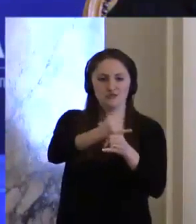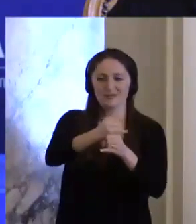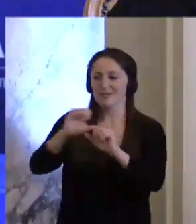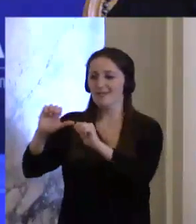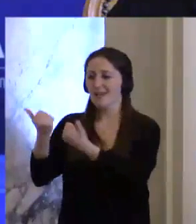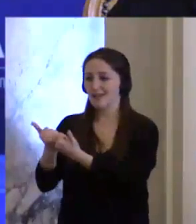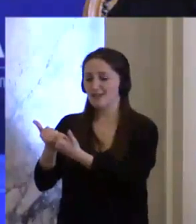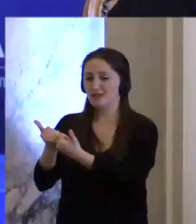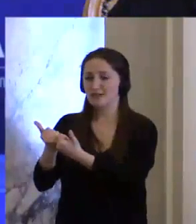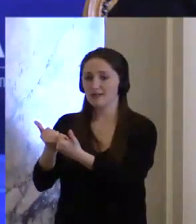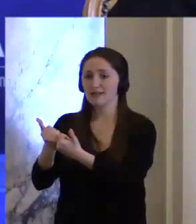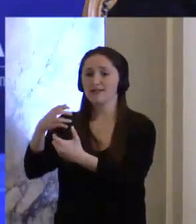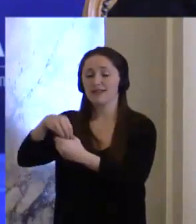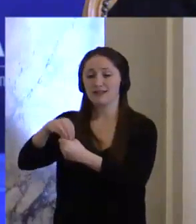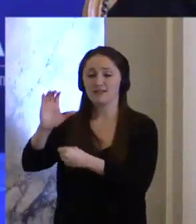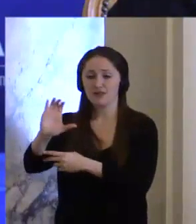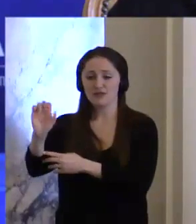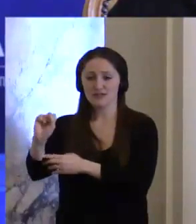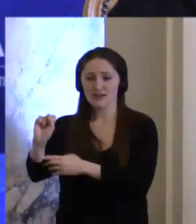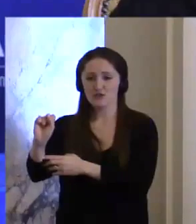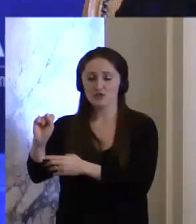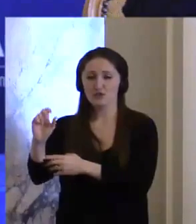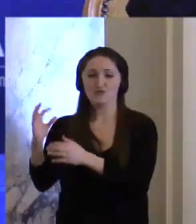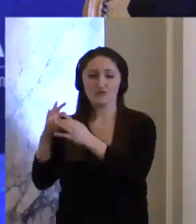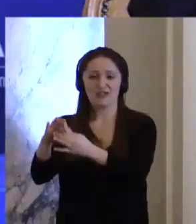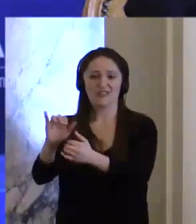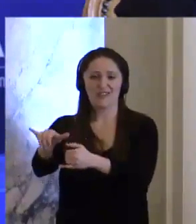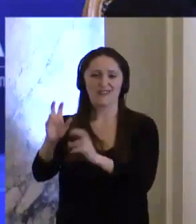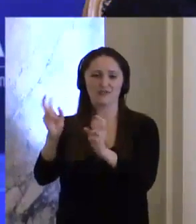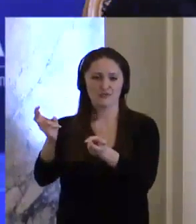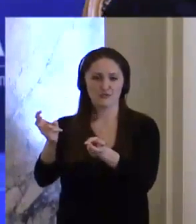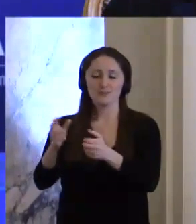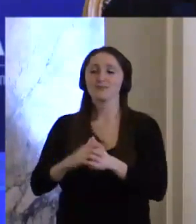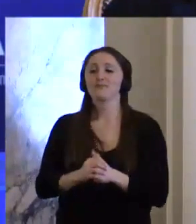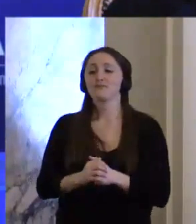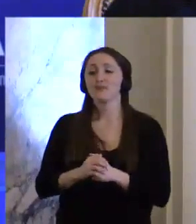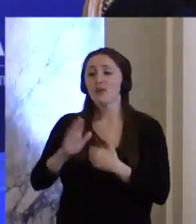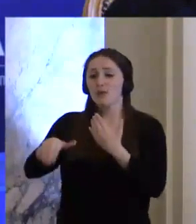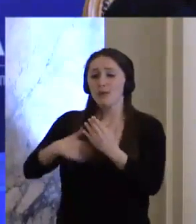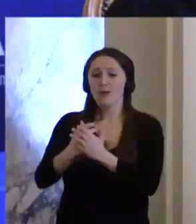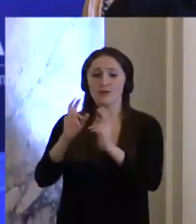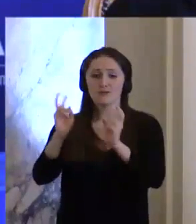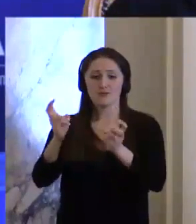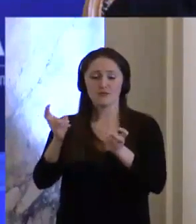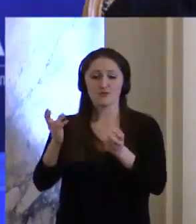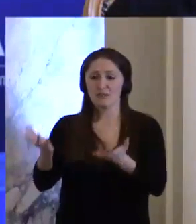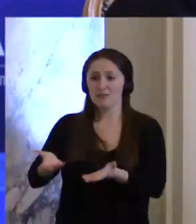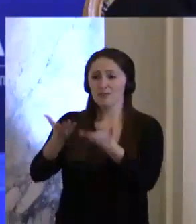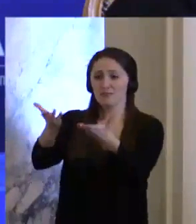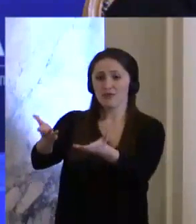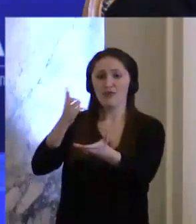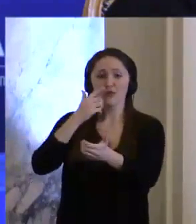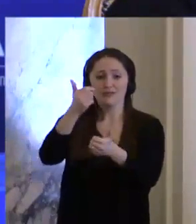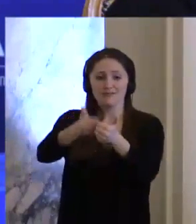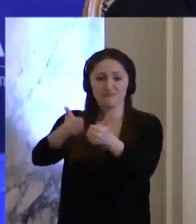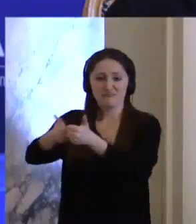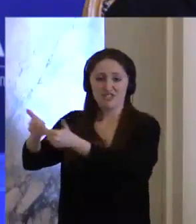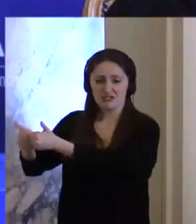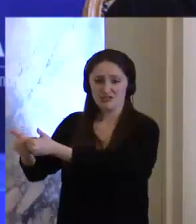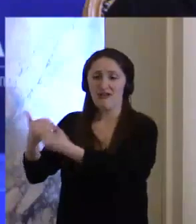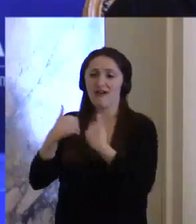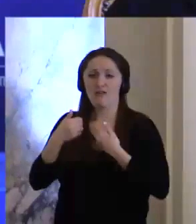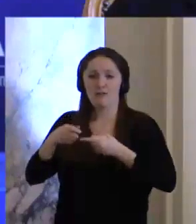temas. Todos los temas que se han puesto sobre la mesa, en todos estos temas hay espacio para trabajar con sociedad